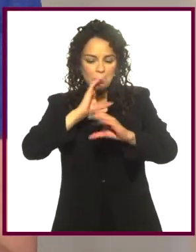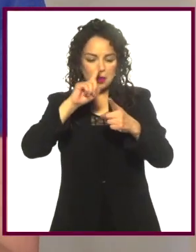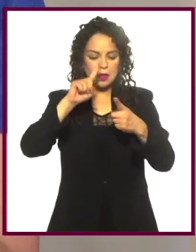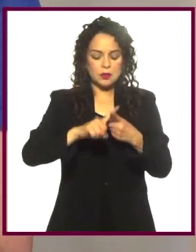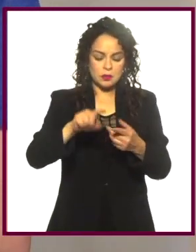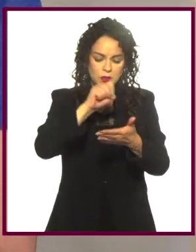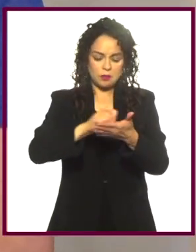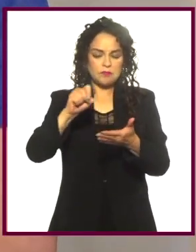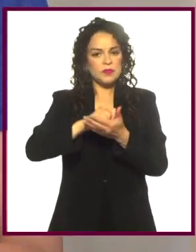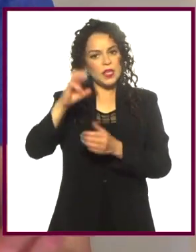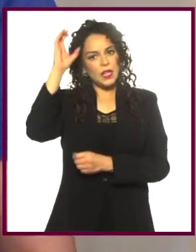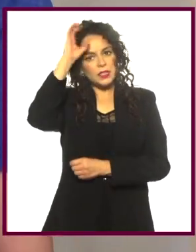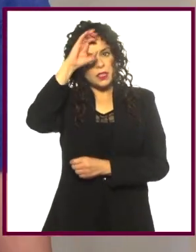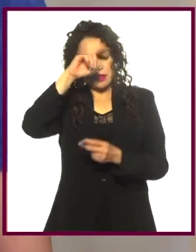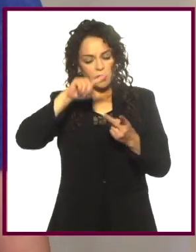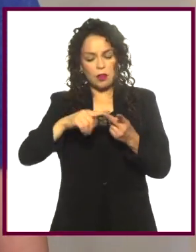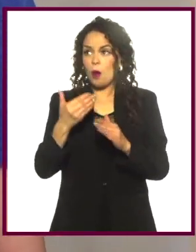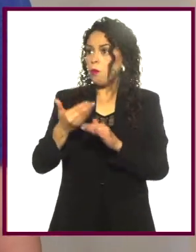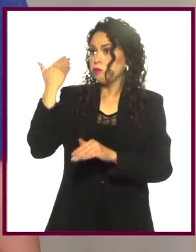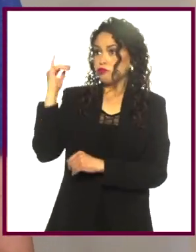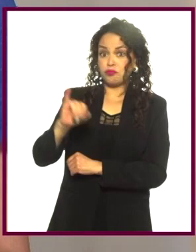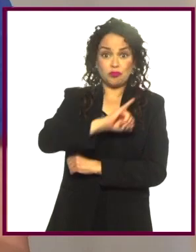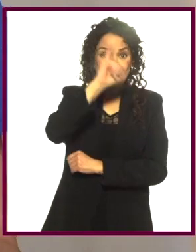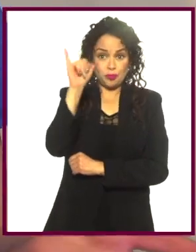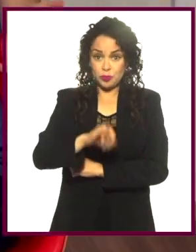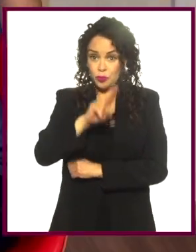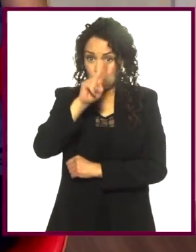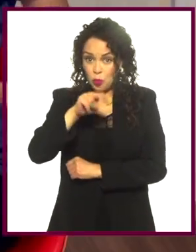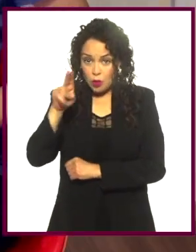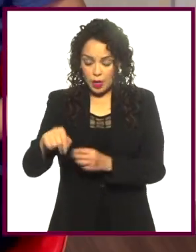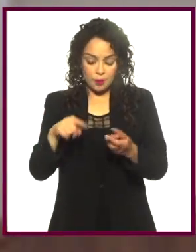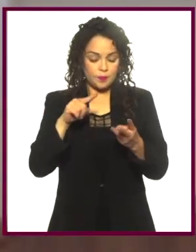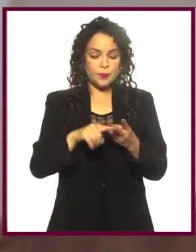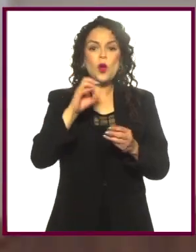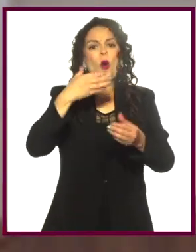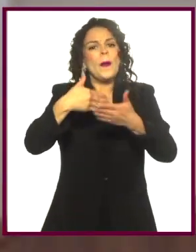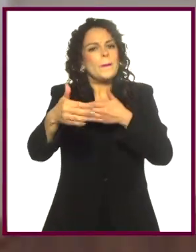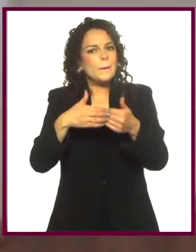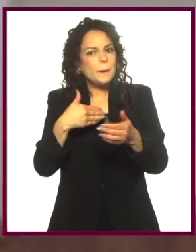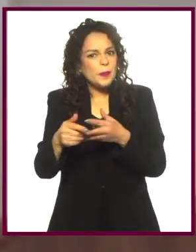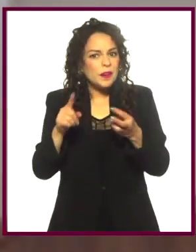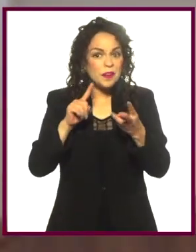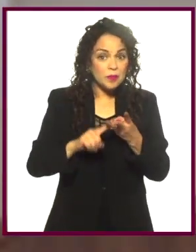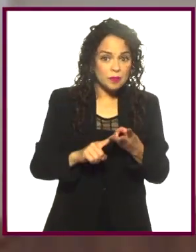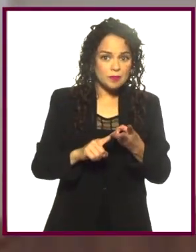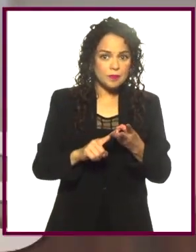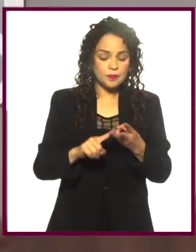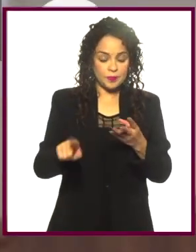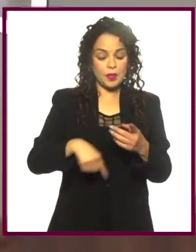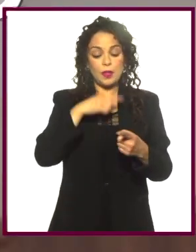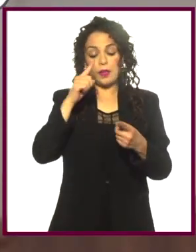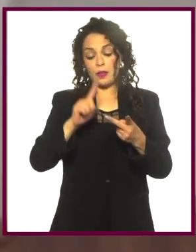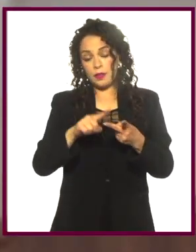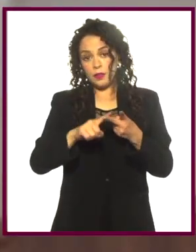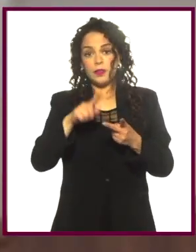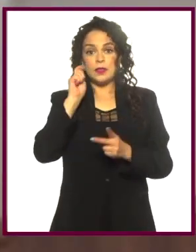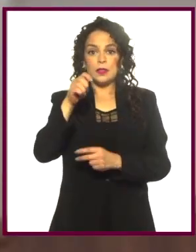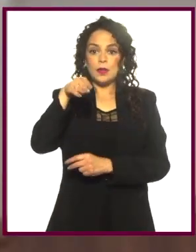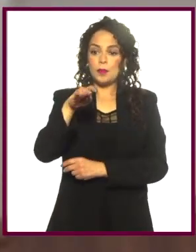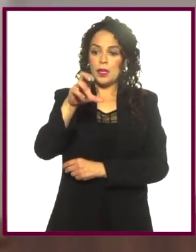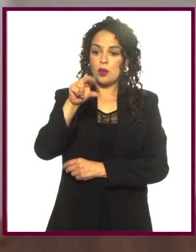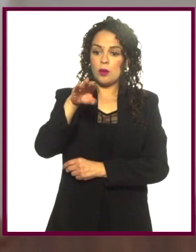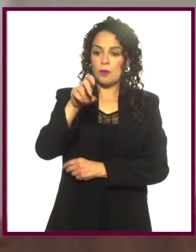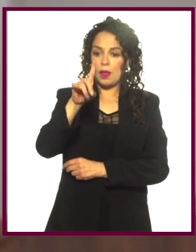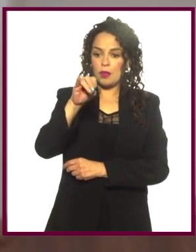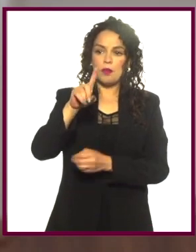artículo científico sobre algo nunca antes visto o un accesorio de moda. El siguiente elemento es el micromedio, que son grupos